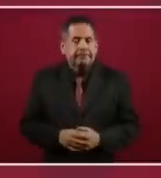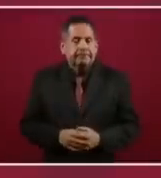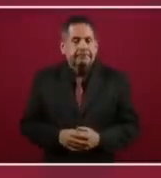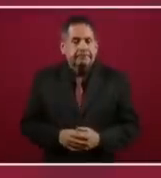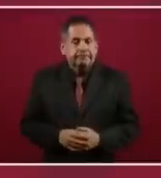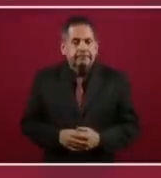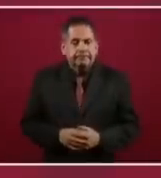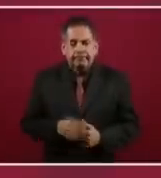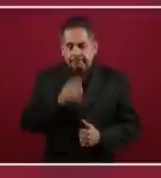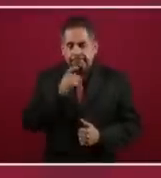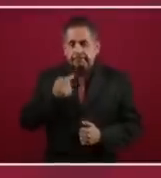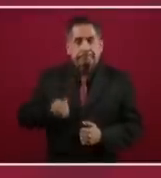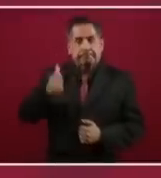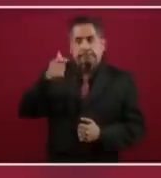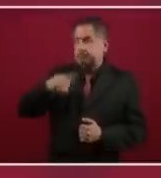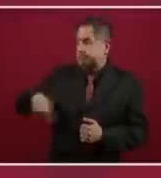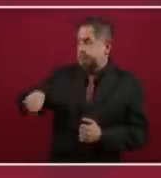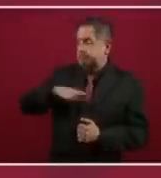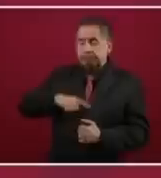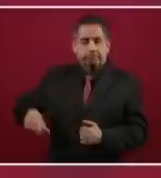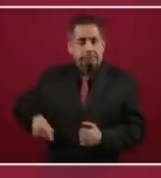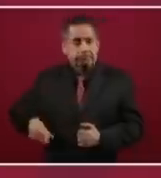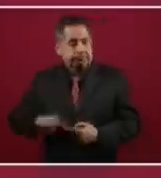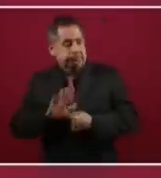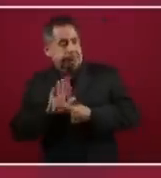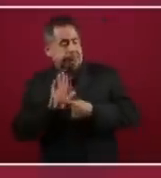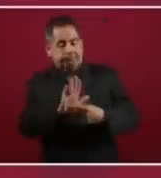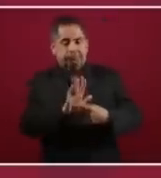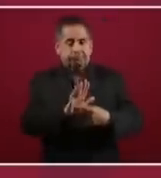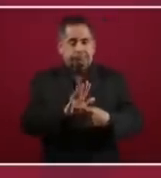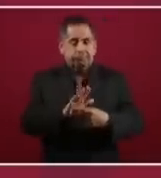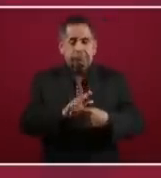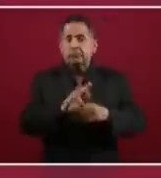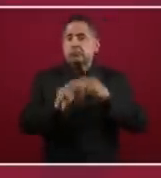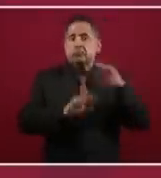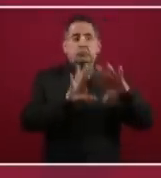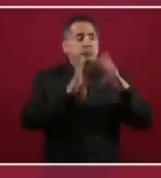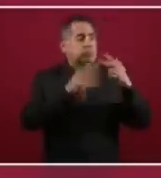y dar el ejemplo en México y en el mundo